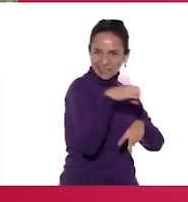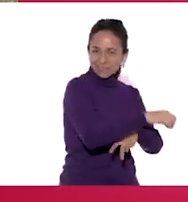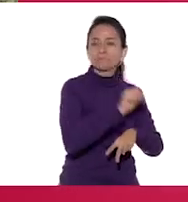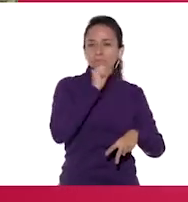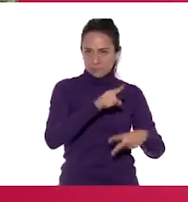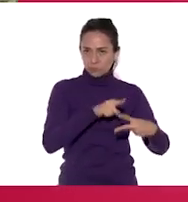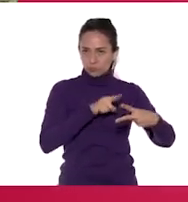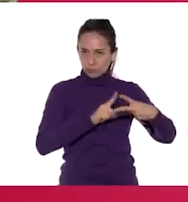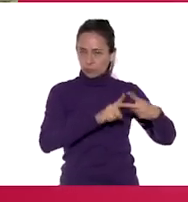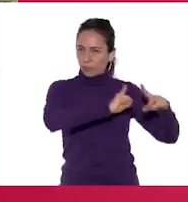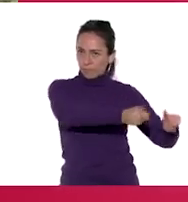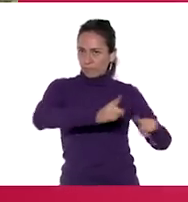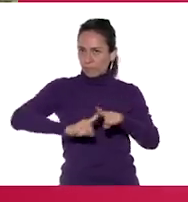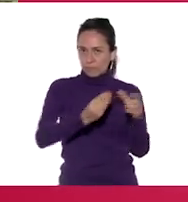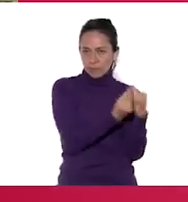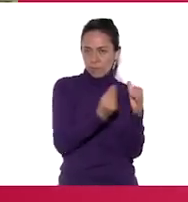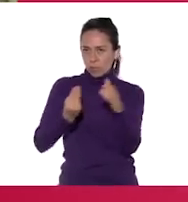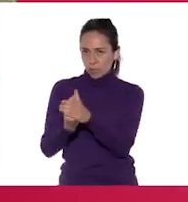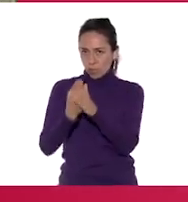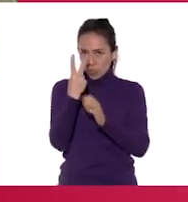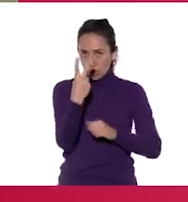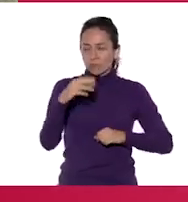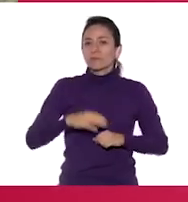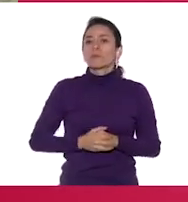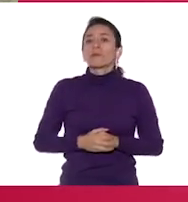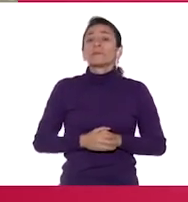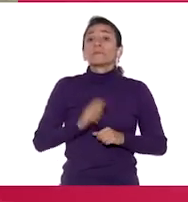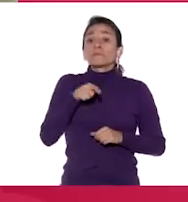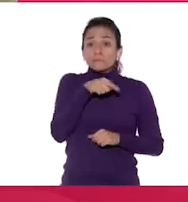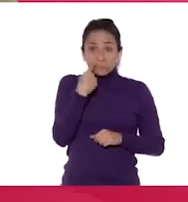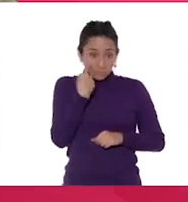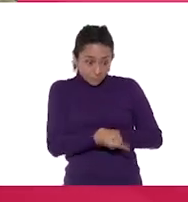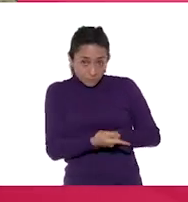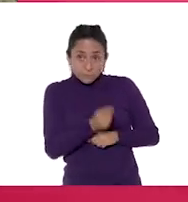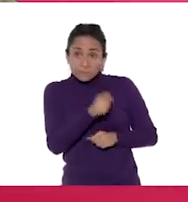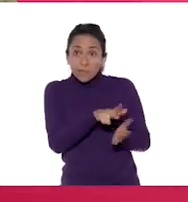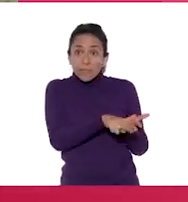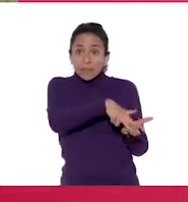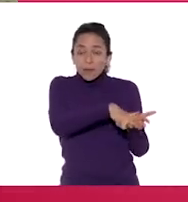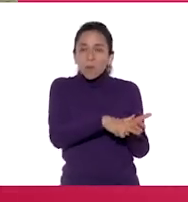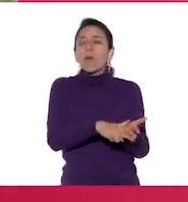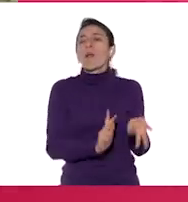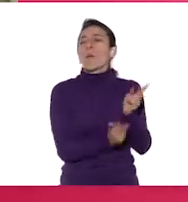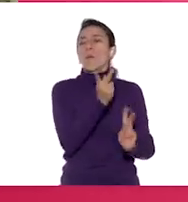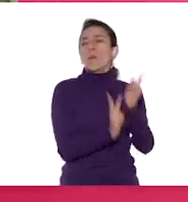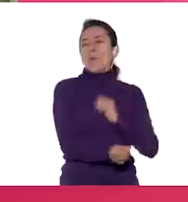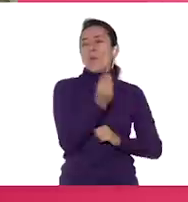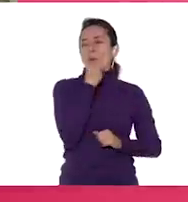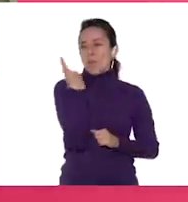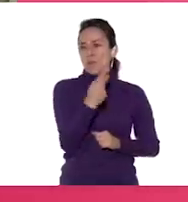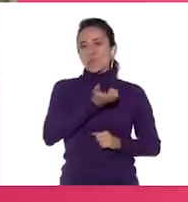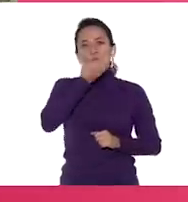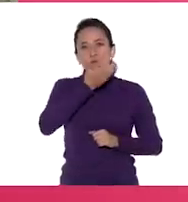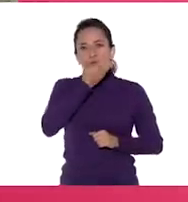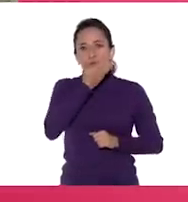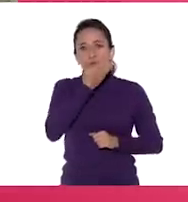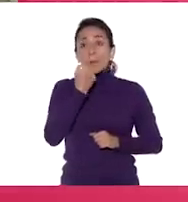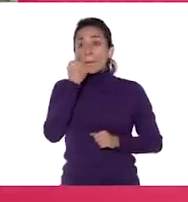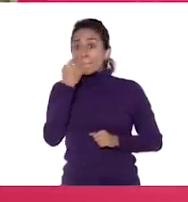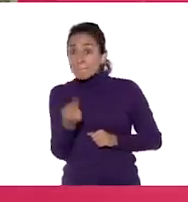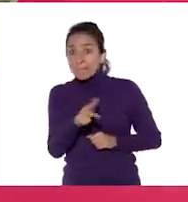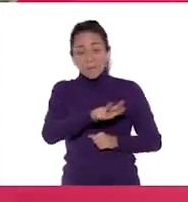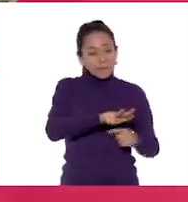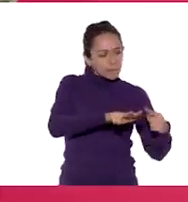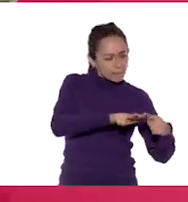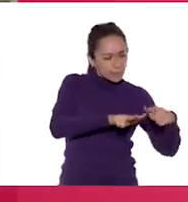Esta es la huella de un hadrosaurio, un dinosaurio herbívoro, y lo que se aprecia son el dedo 2,